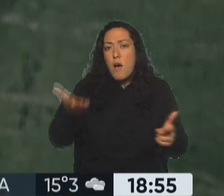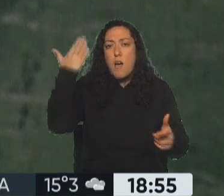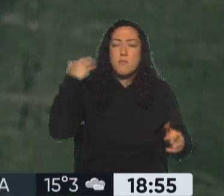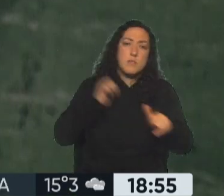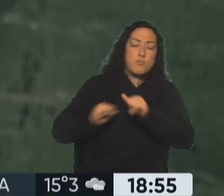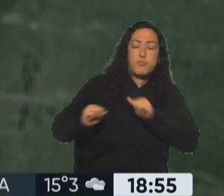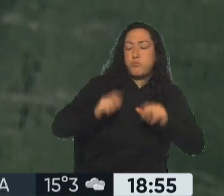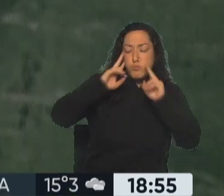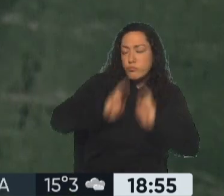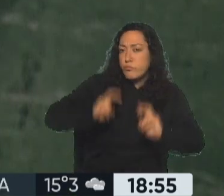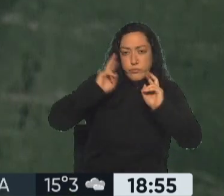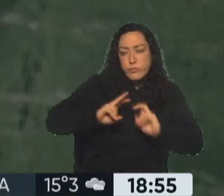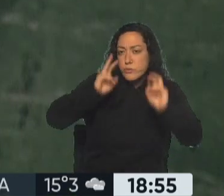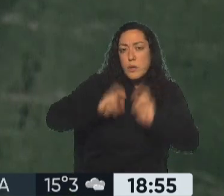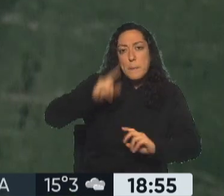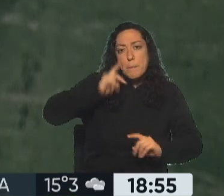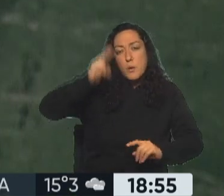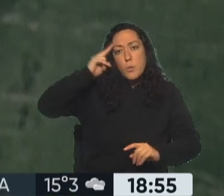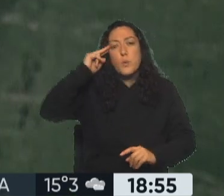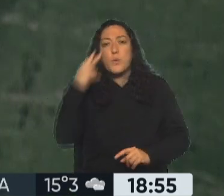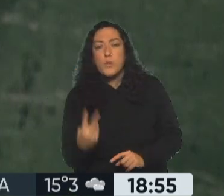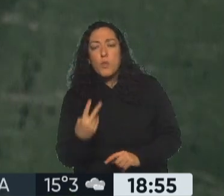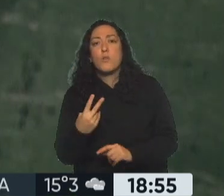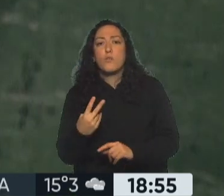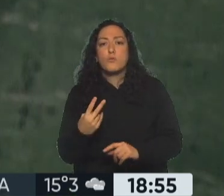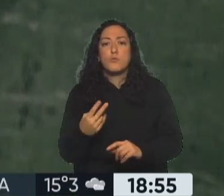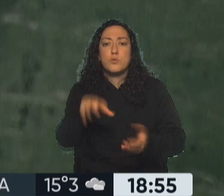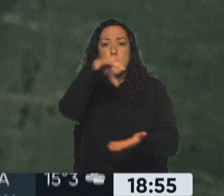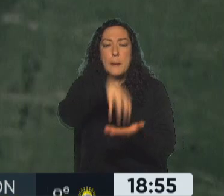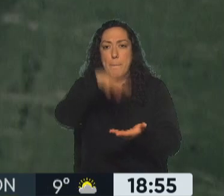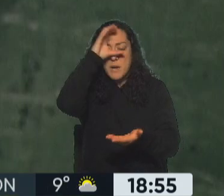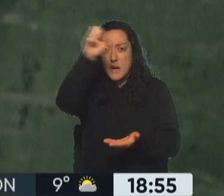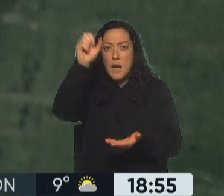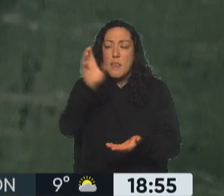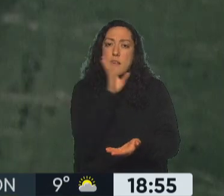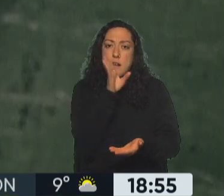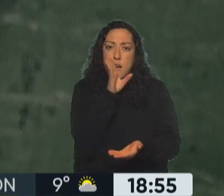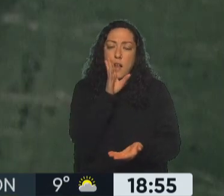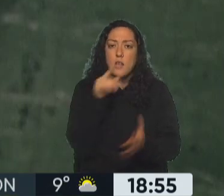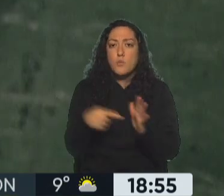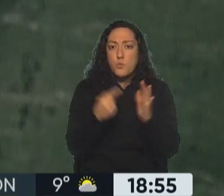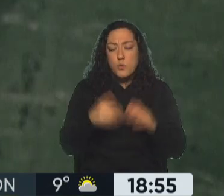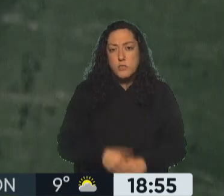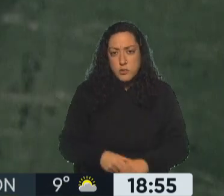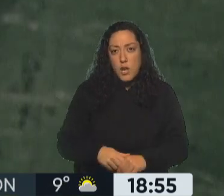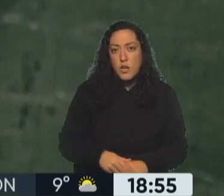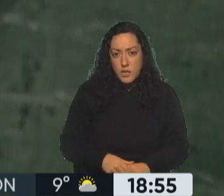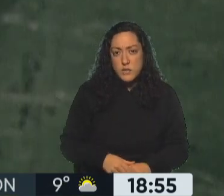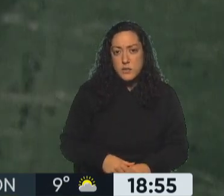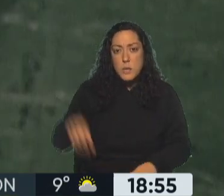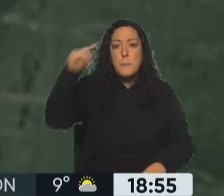sufrimos en 1992 en la Embajada de Israel en la ciudad de Buenos Aires, y